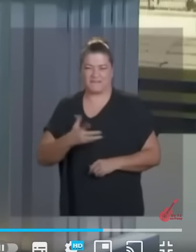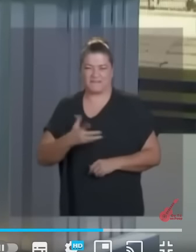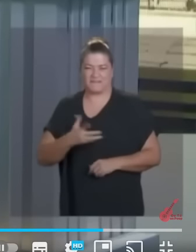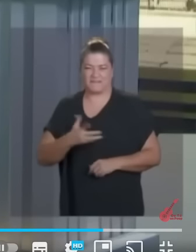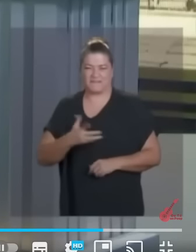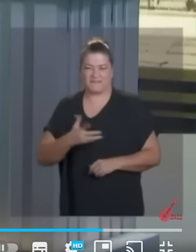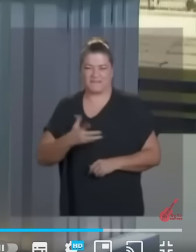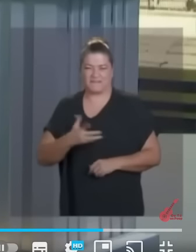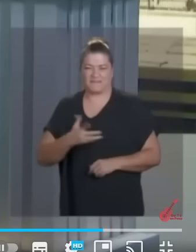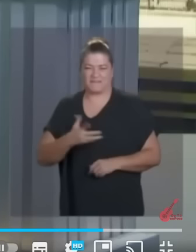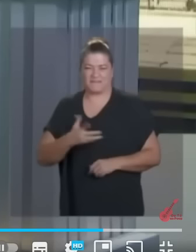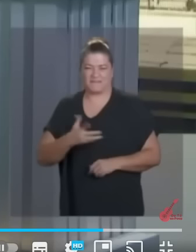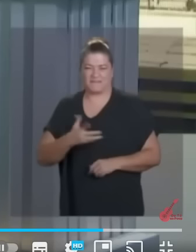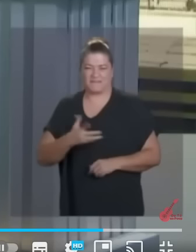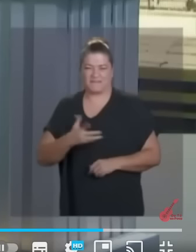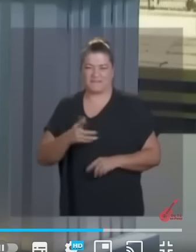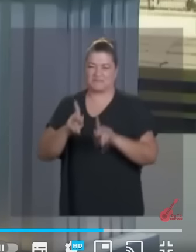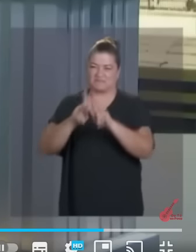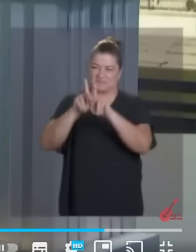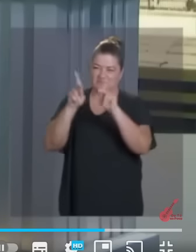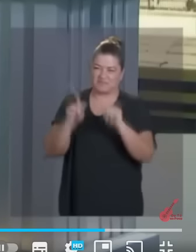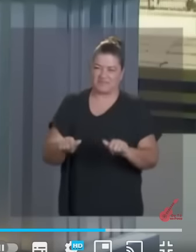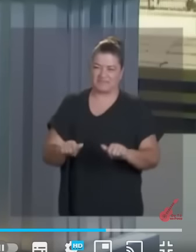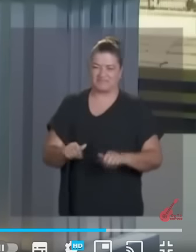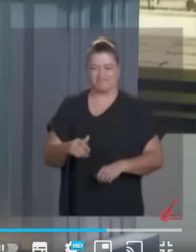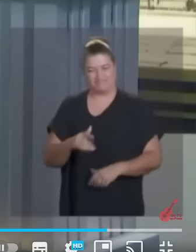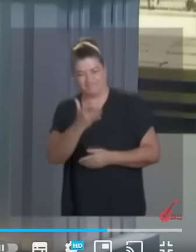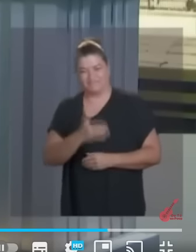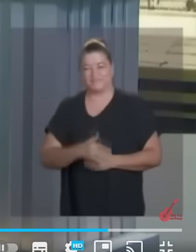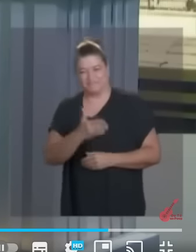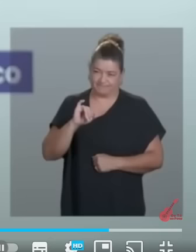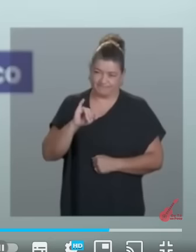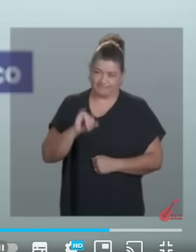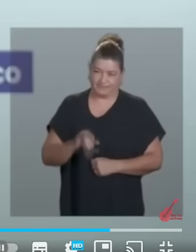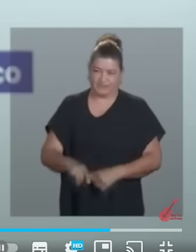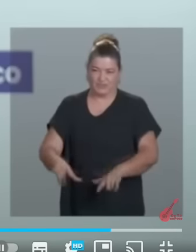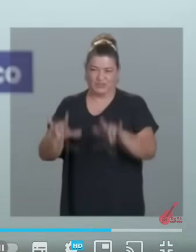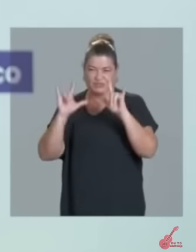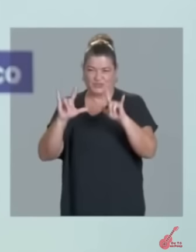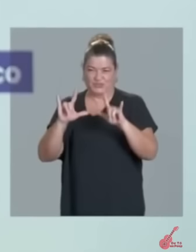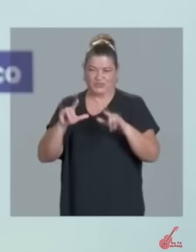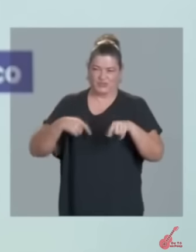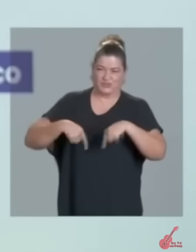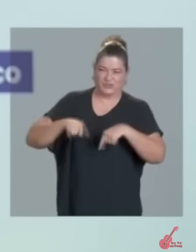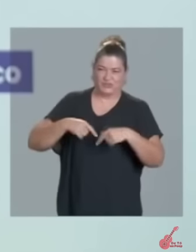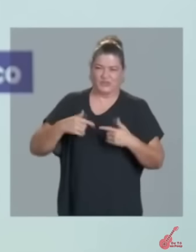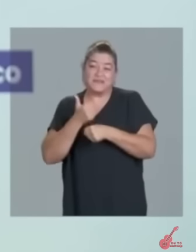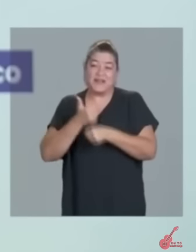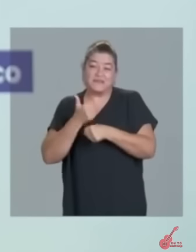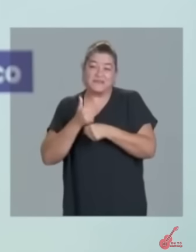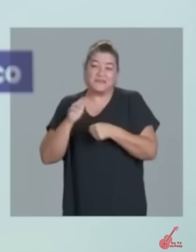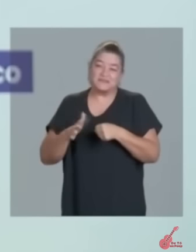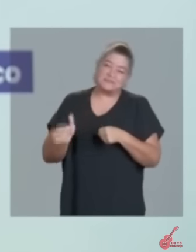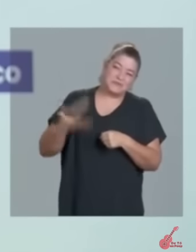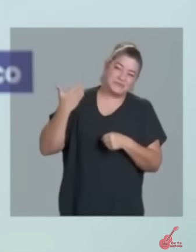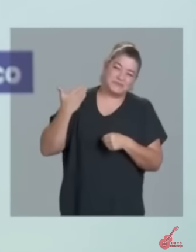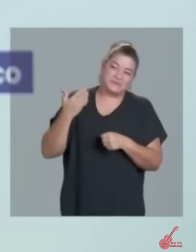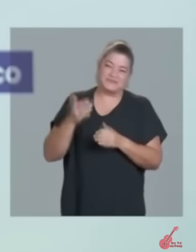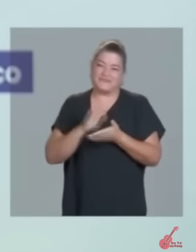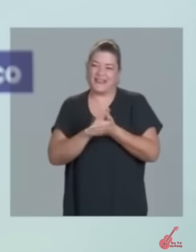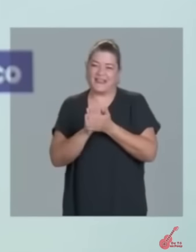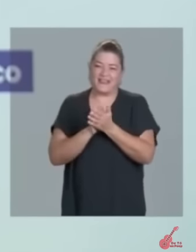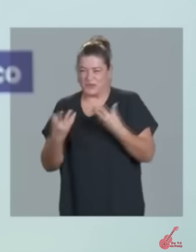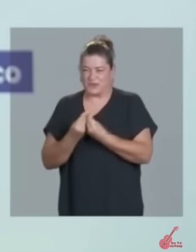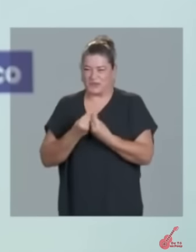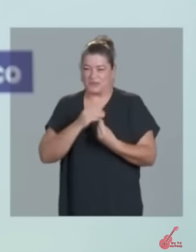visto el nivel de ship que hay en TikTok, güey? Final del candidato Jorge Maynes. Sí, que siempre pueda jugar con mi pito en la escuela, que no descubran la tumba